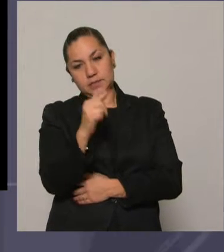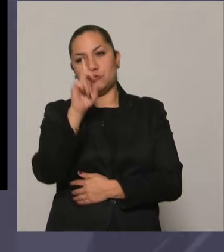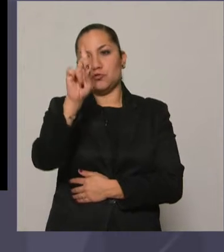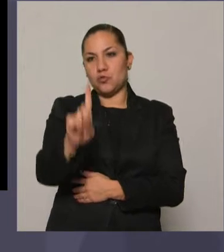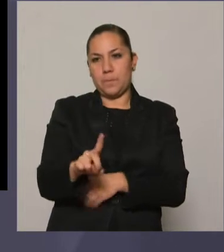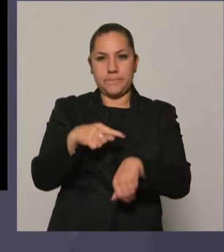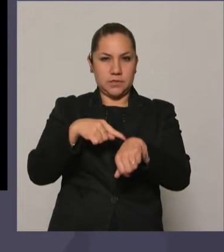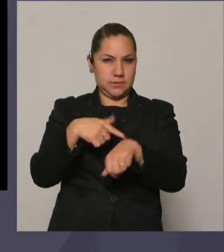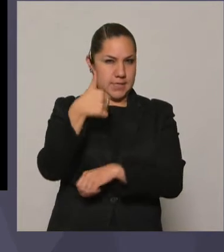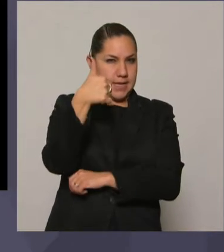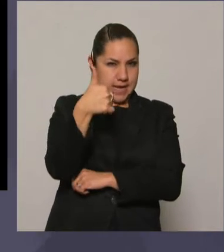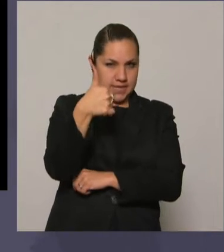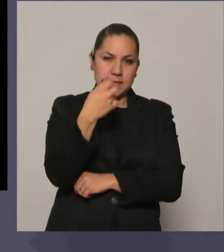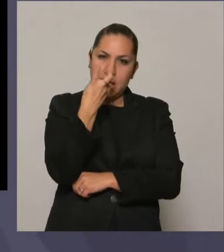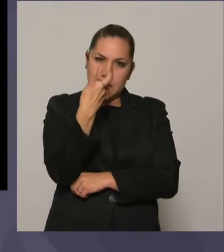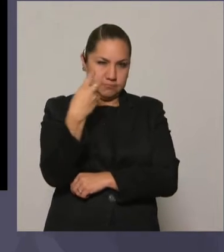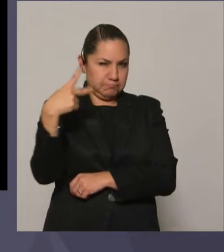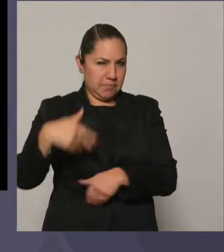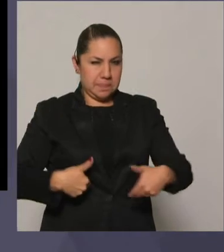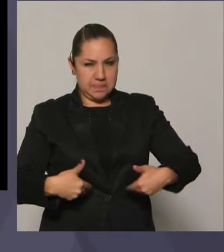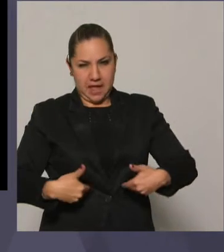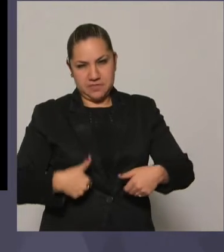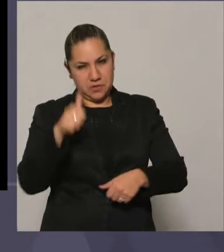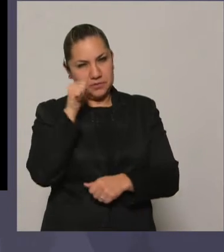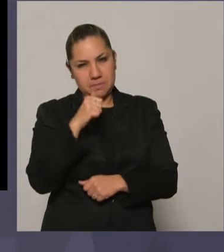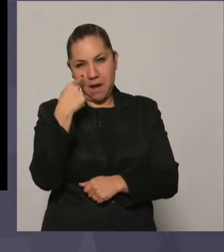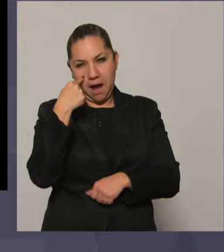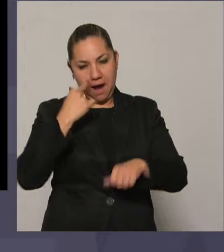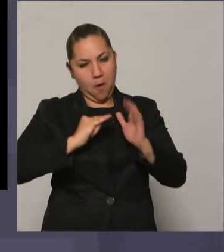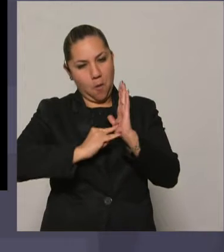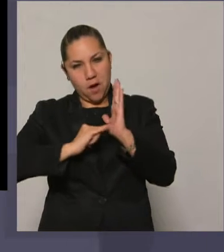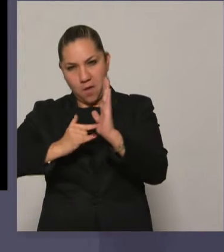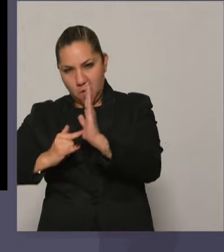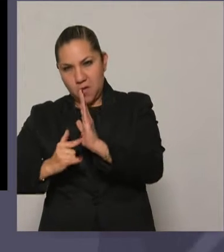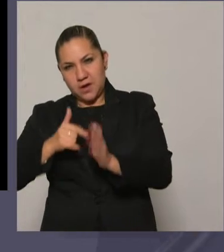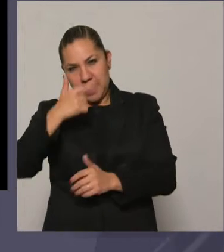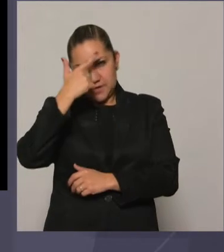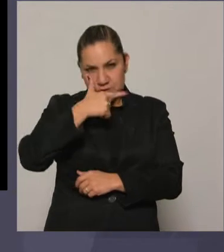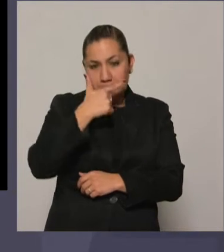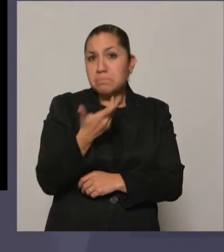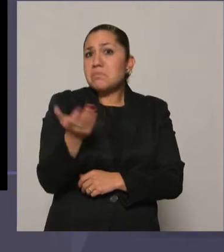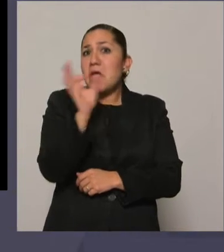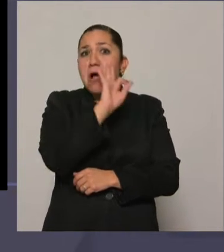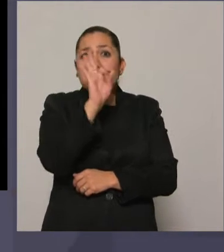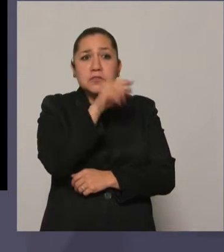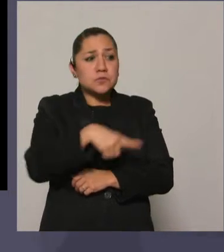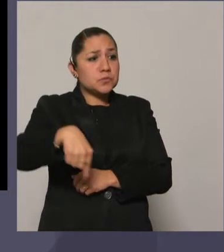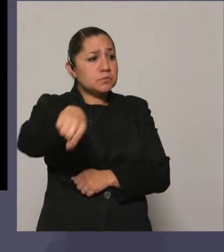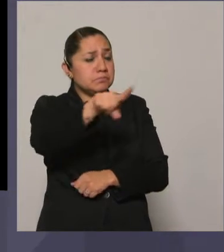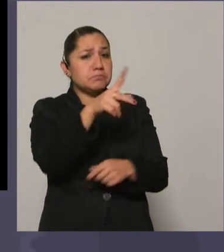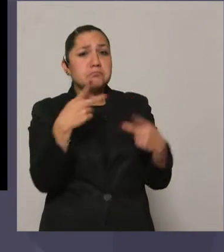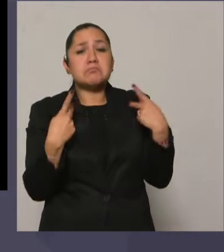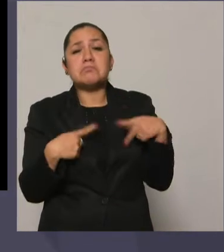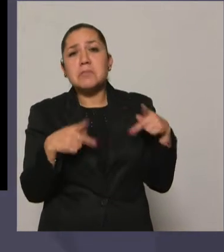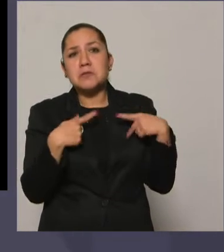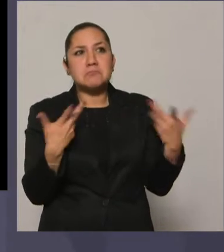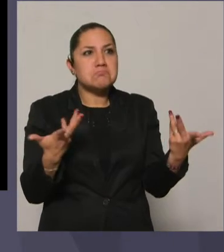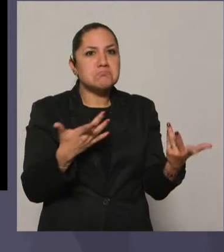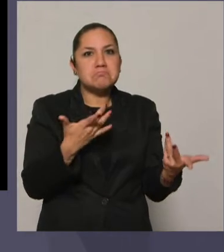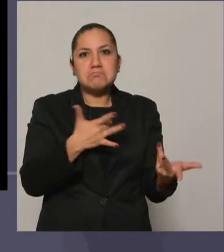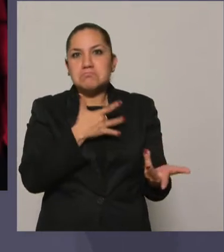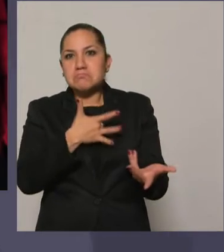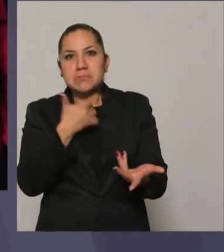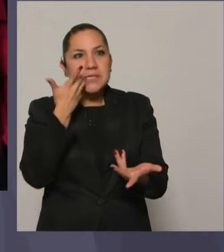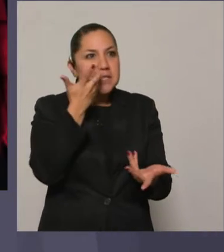horarios habituales de teatro. Se los recomiendo mucho. Si están de buenas y con excelente actitud y con toda la familia, vayan a ver